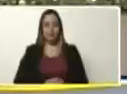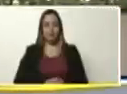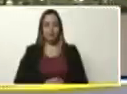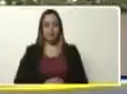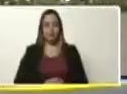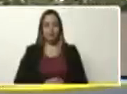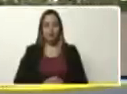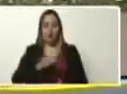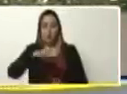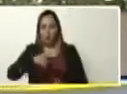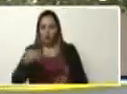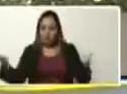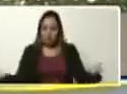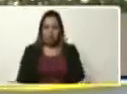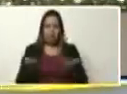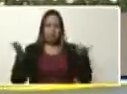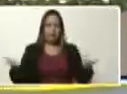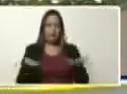para recuperar